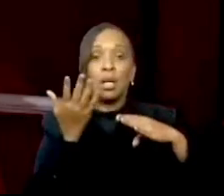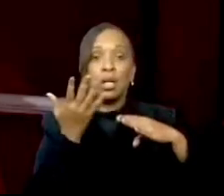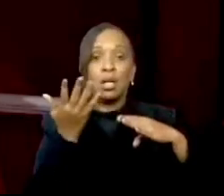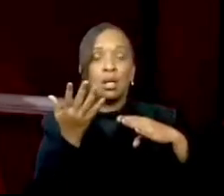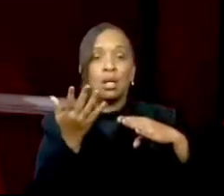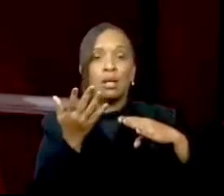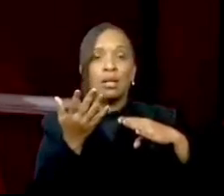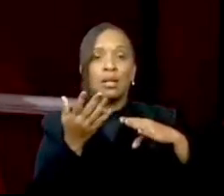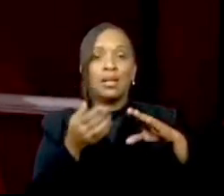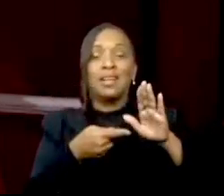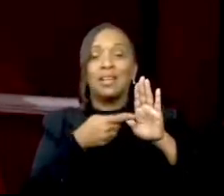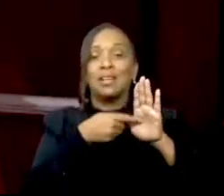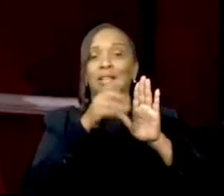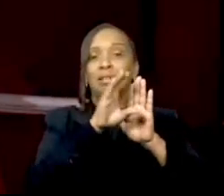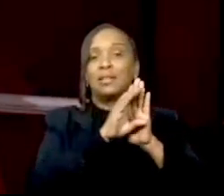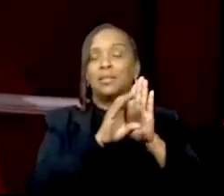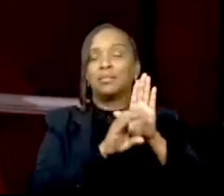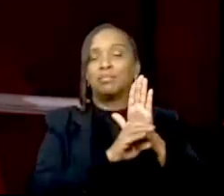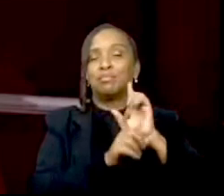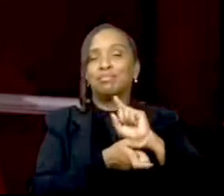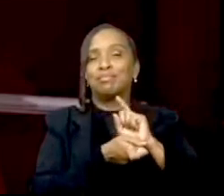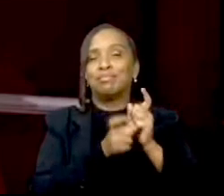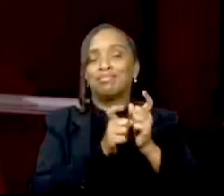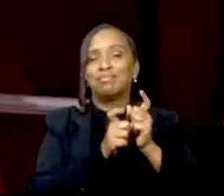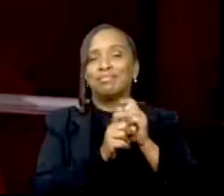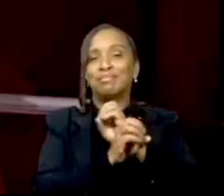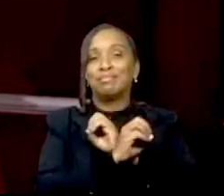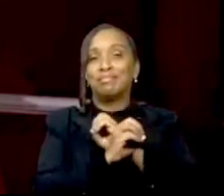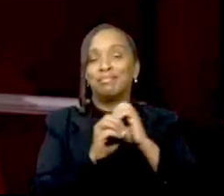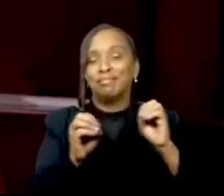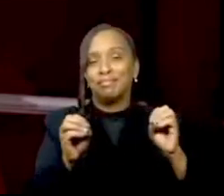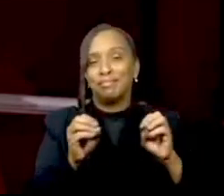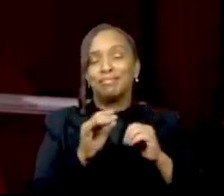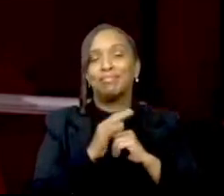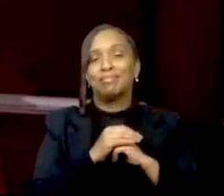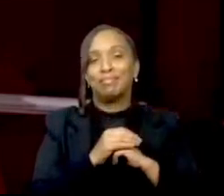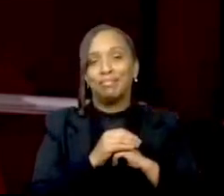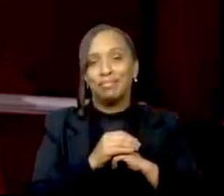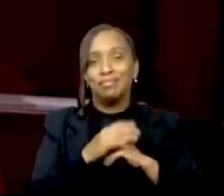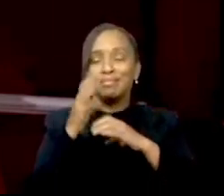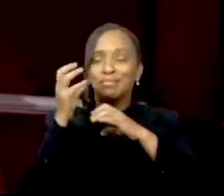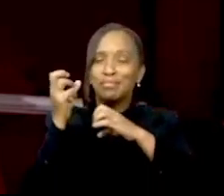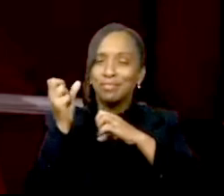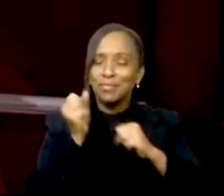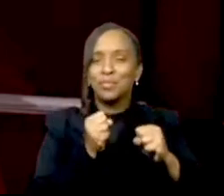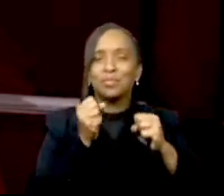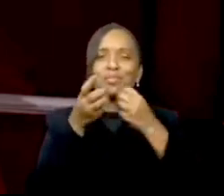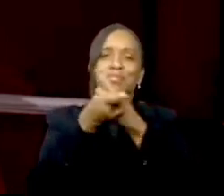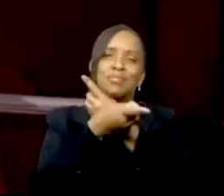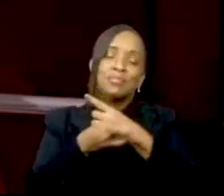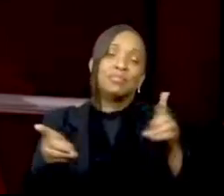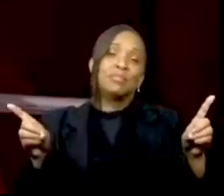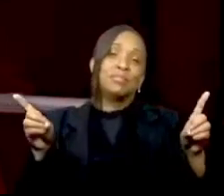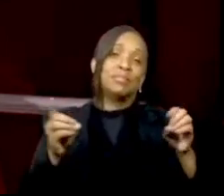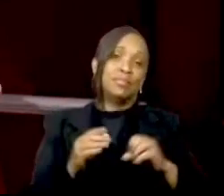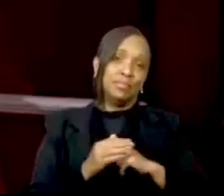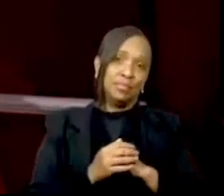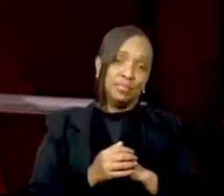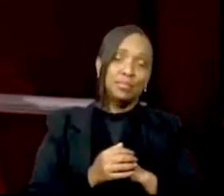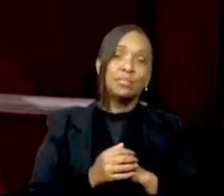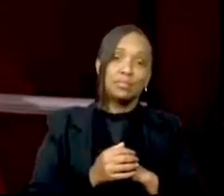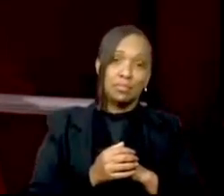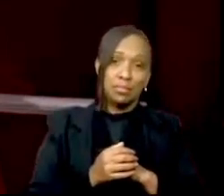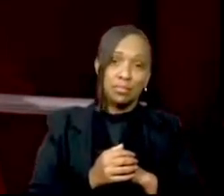país suceda lo que sucedió aquí en el